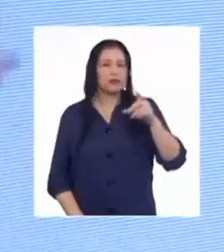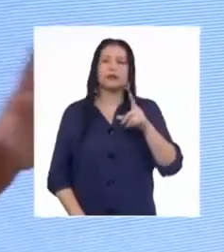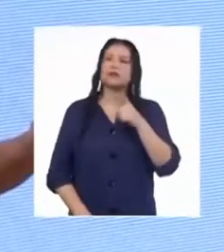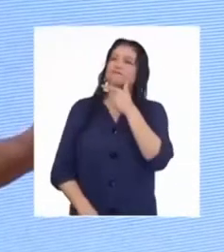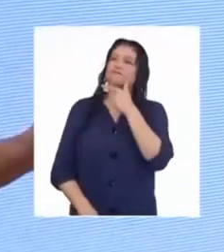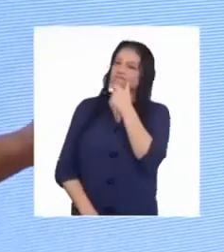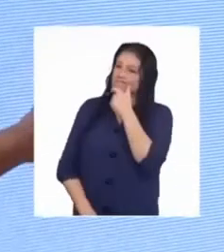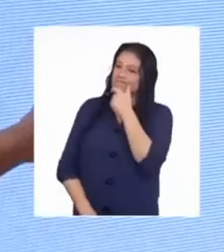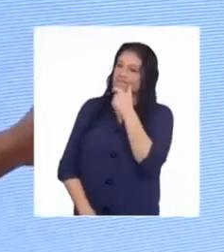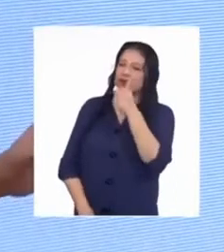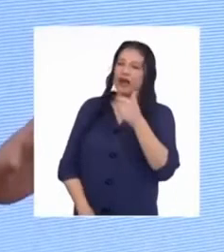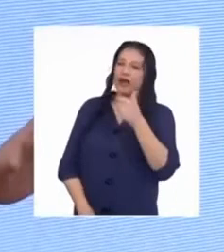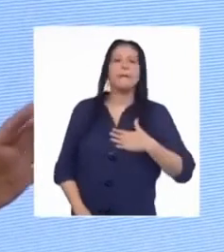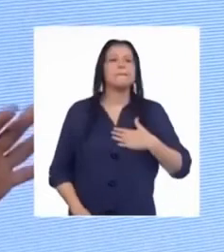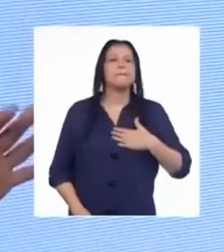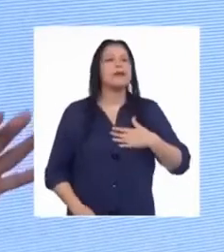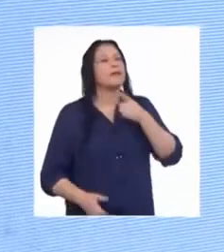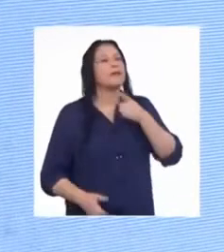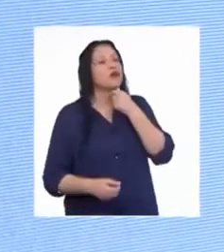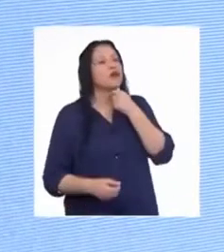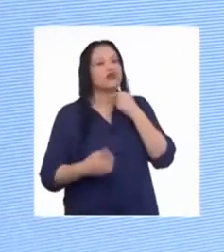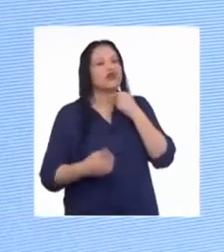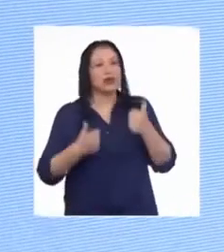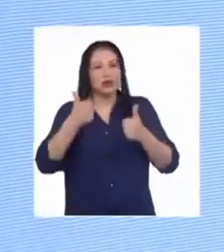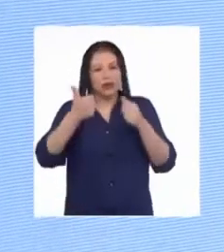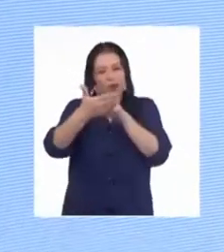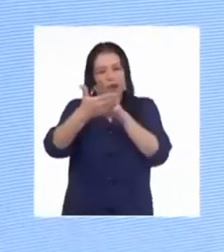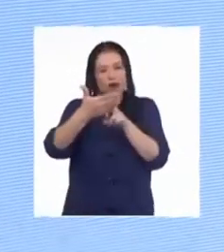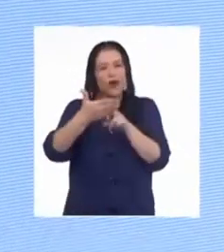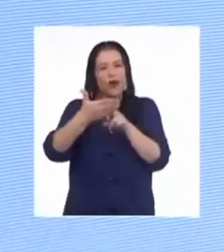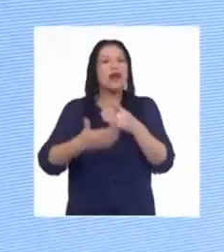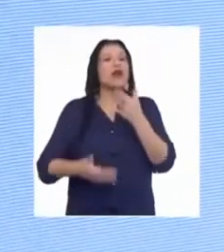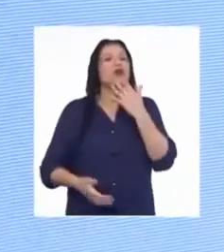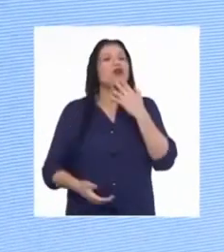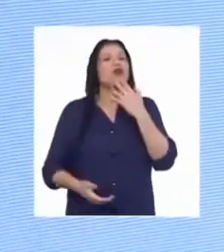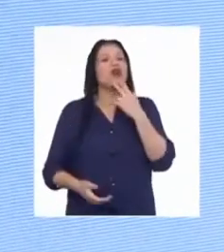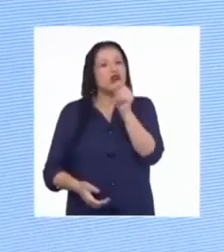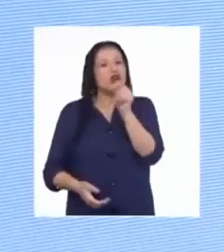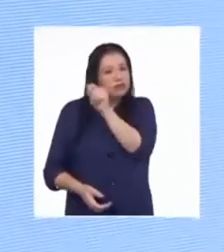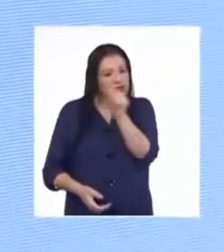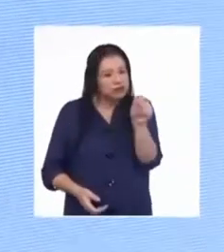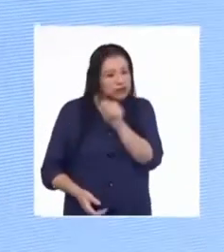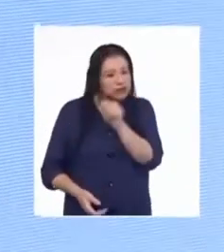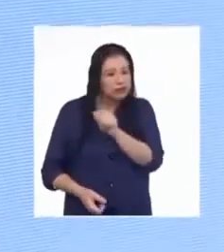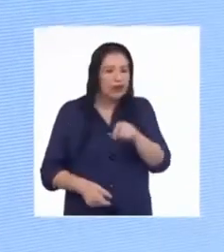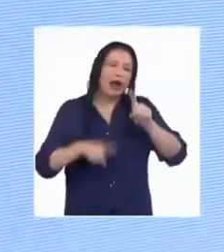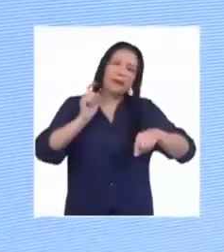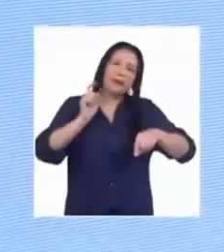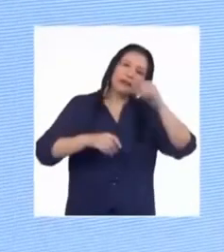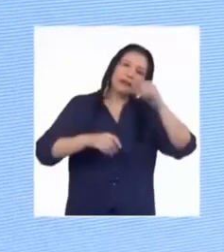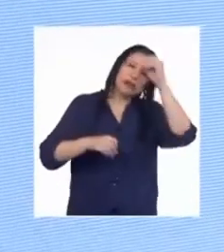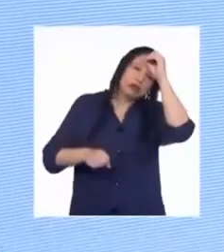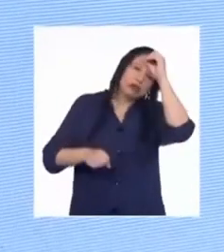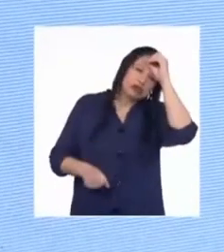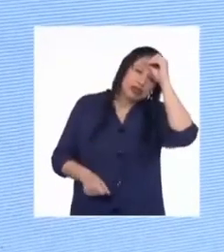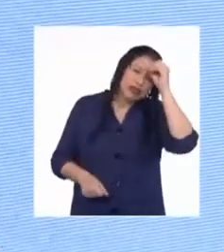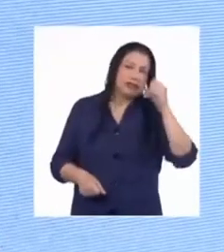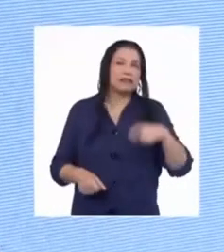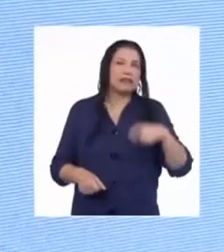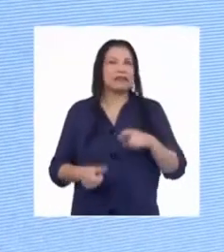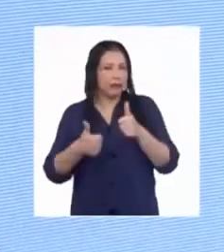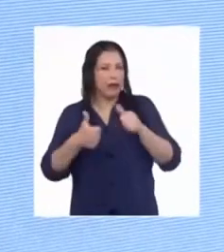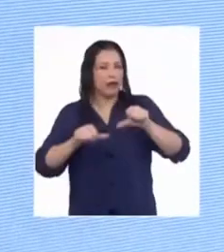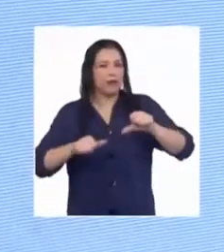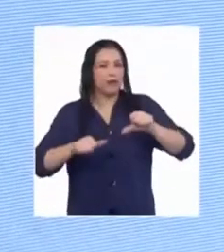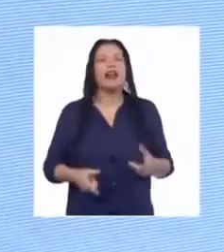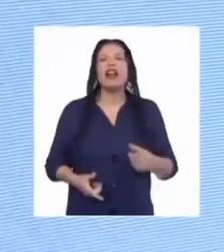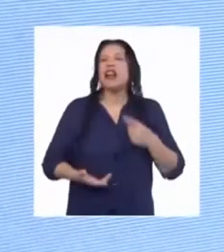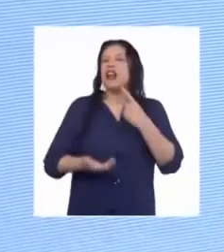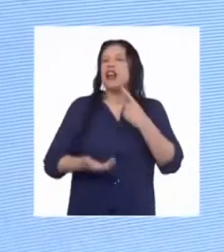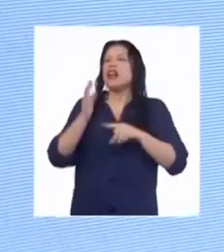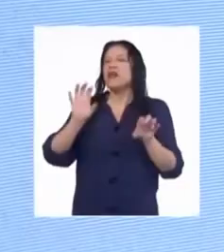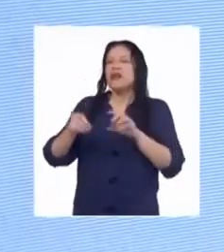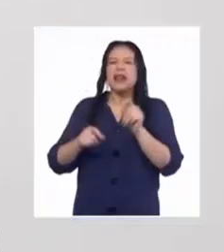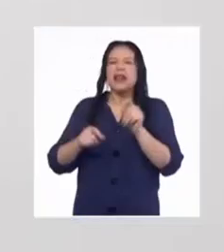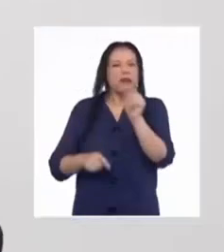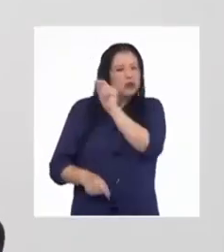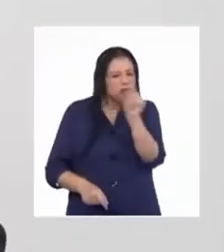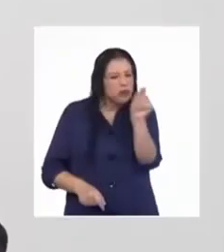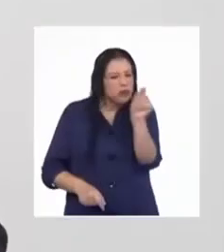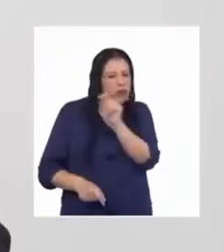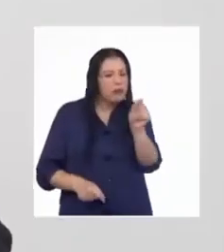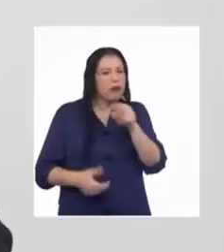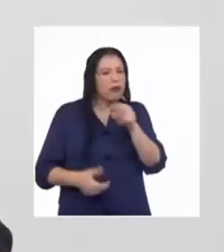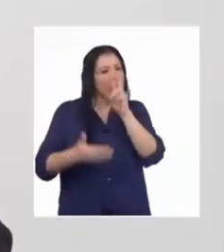mí me encanta resaltar el texto, pero profesora, no sé si siempre lo hago bien. ¿Qué deberíamos subrayar cuando realizamos un análisis de